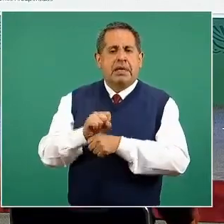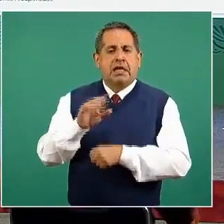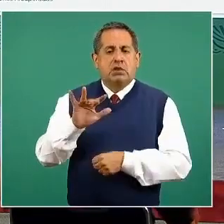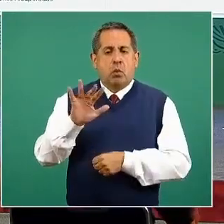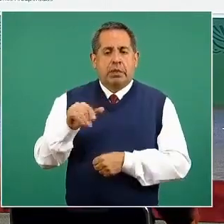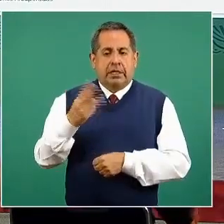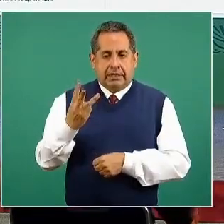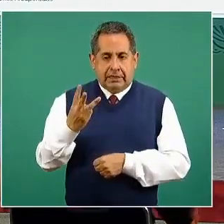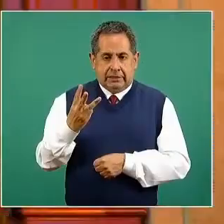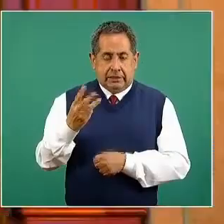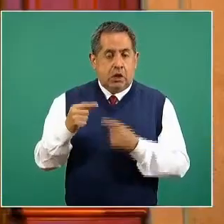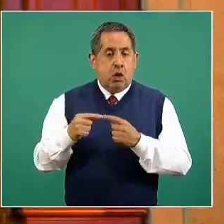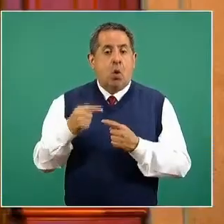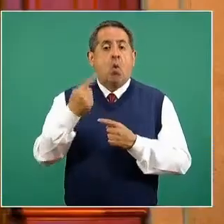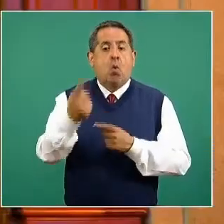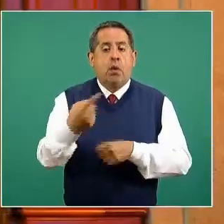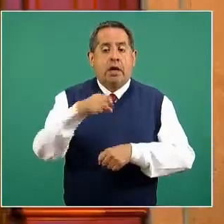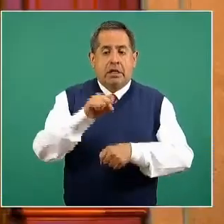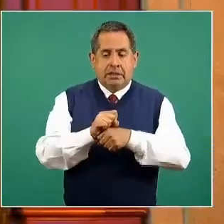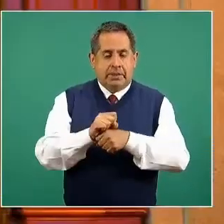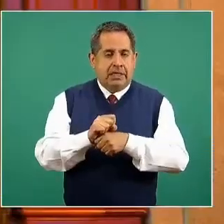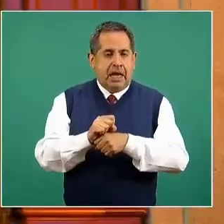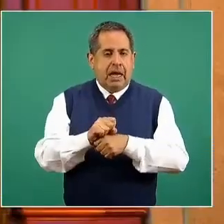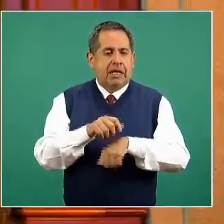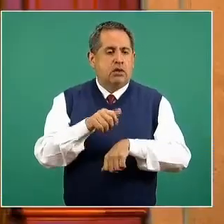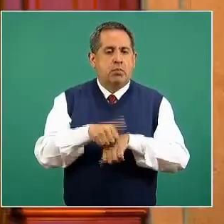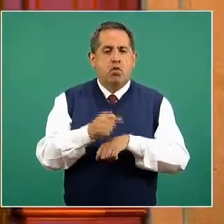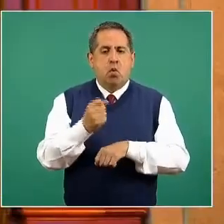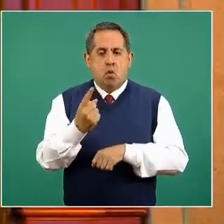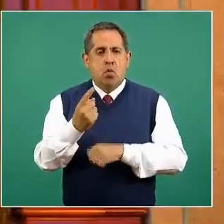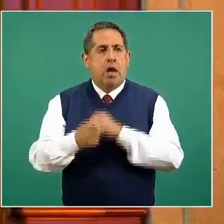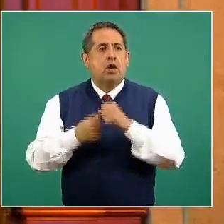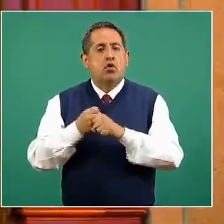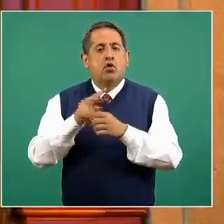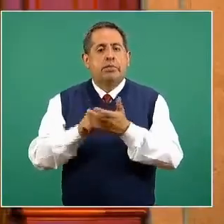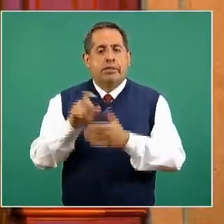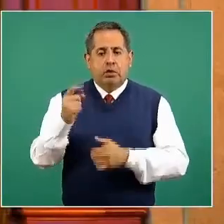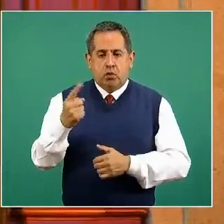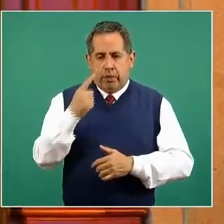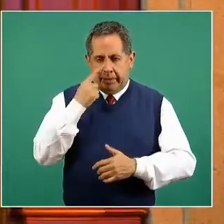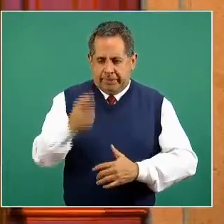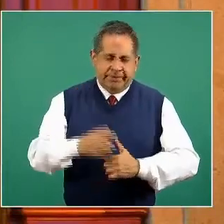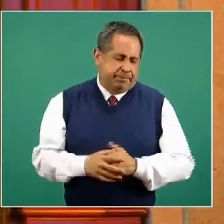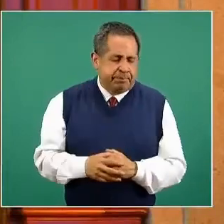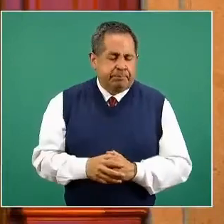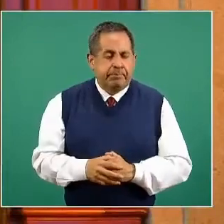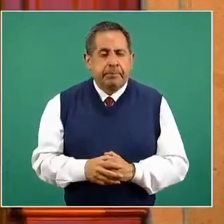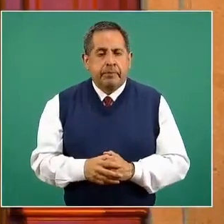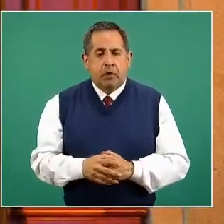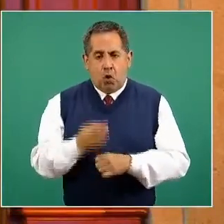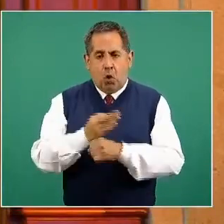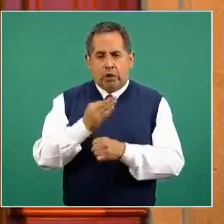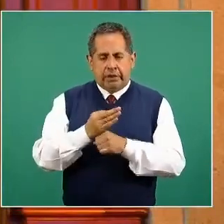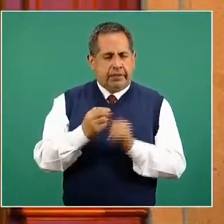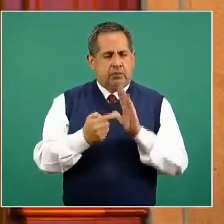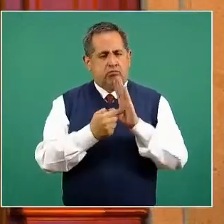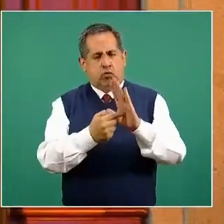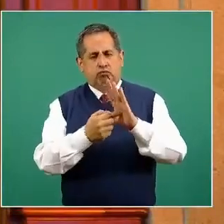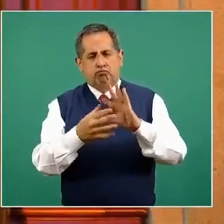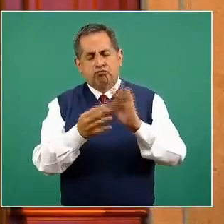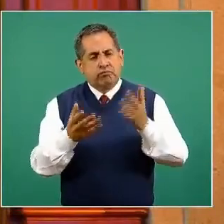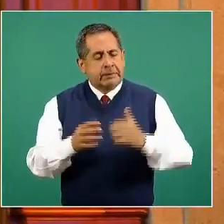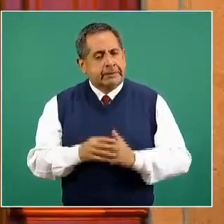semana empezaremos a graficar la semana 1 del año 2021. Para efectos entonces de este corte, vemos que